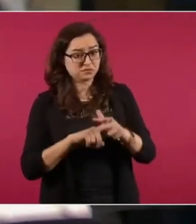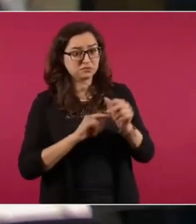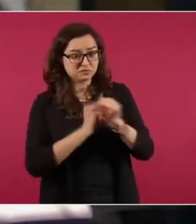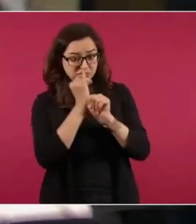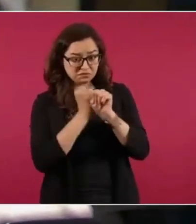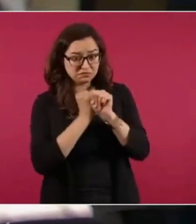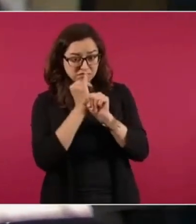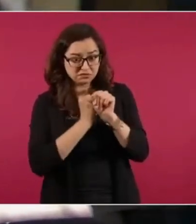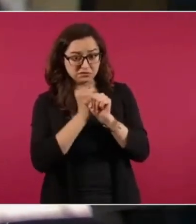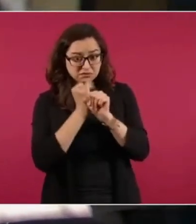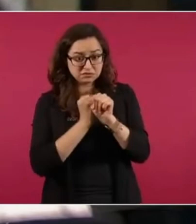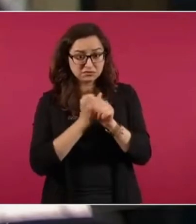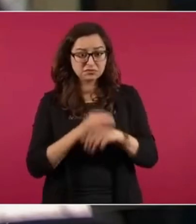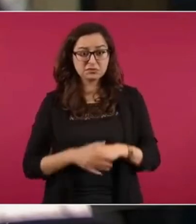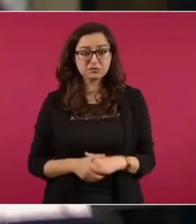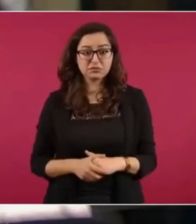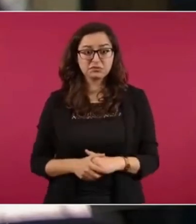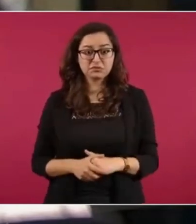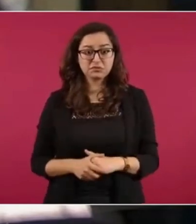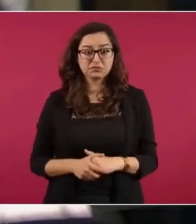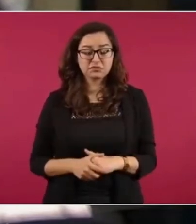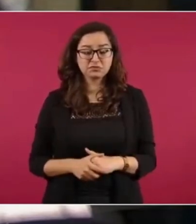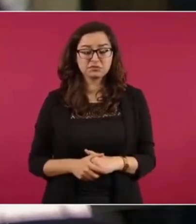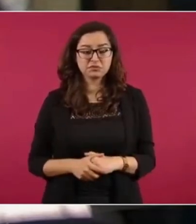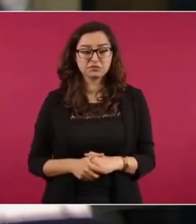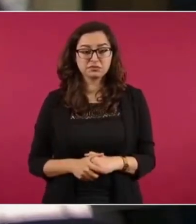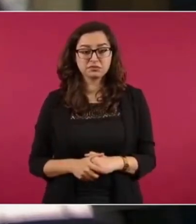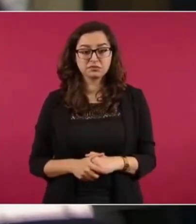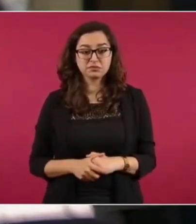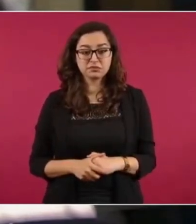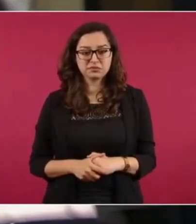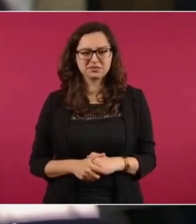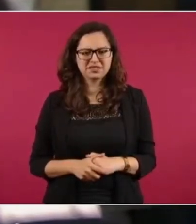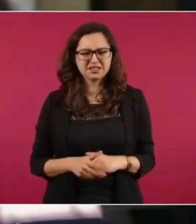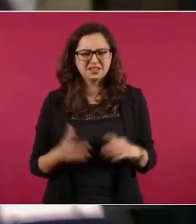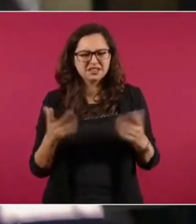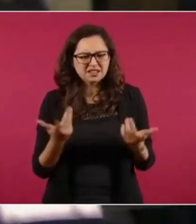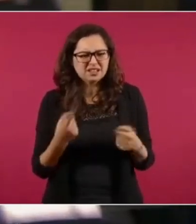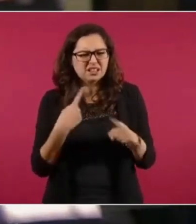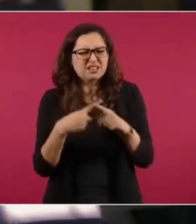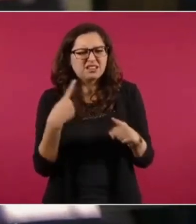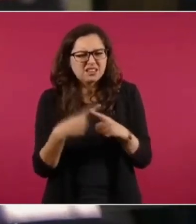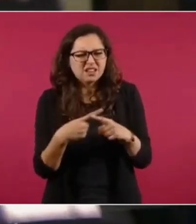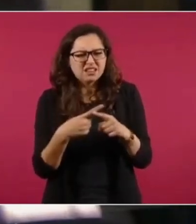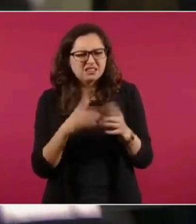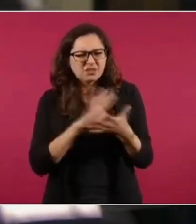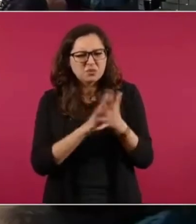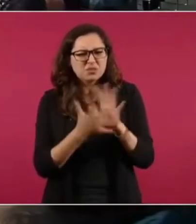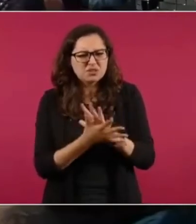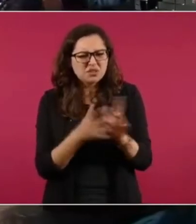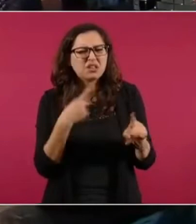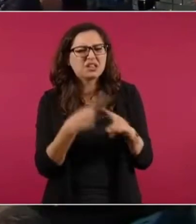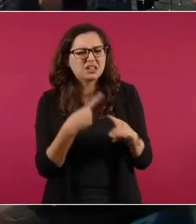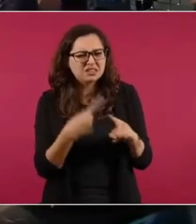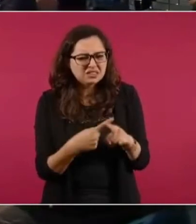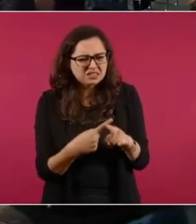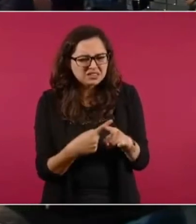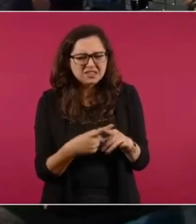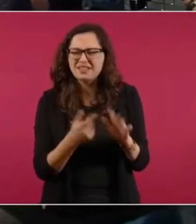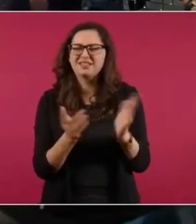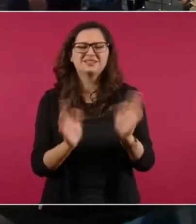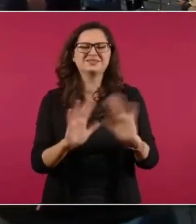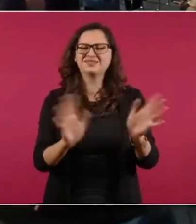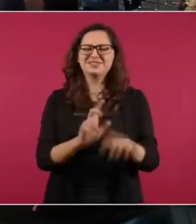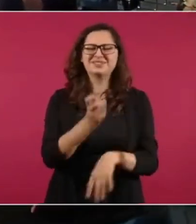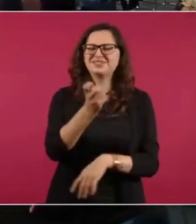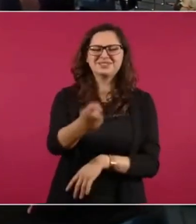que sí tiene vínculos y es su modus operandi. ¿Tiene vínculos con quién? Con el cártel del Noreste. Sí, pero yo no me meto a eso. Lo que yo quiero